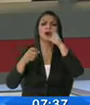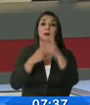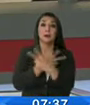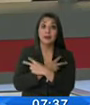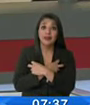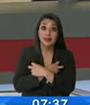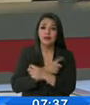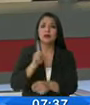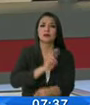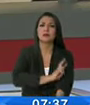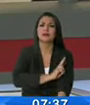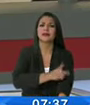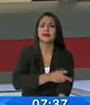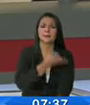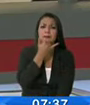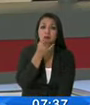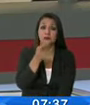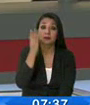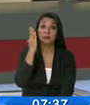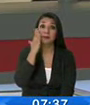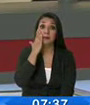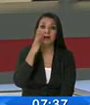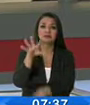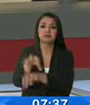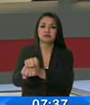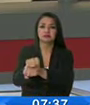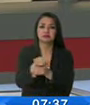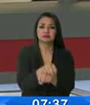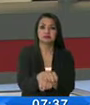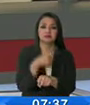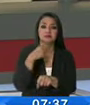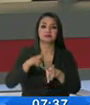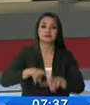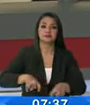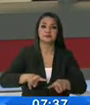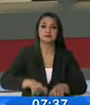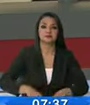vitaminas. La madre de los niños fue detenida para investigaciones.